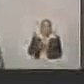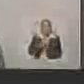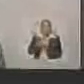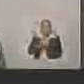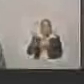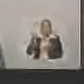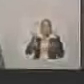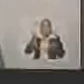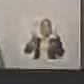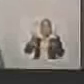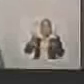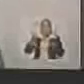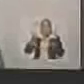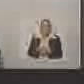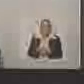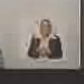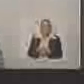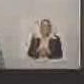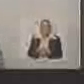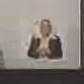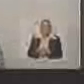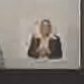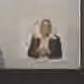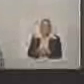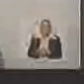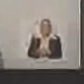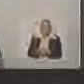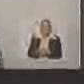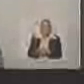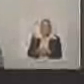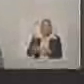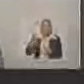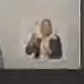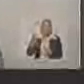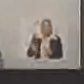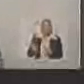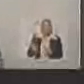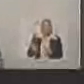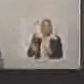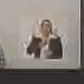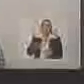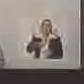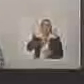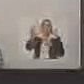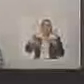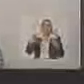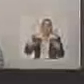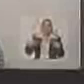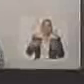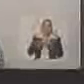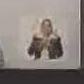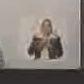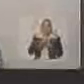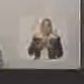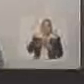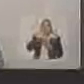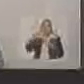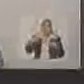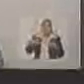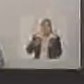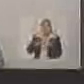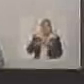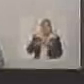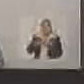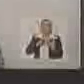lo haremos buscando en todo momento la colaboración de las vecinas y los vecinos. Es muy importante contar con